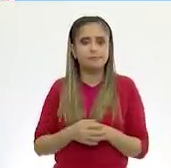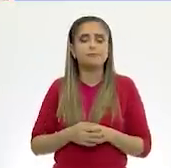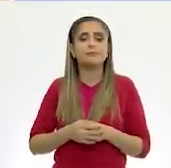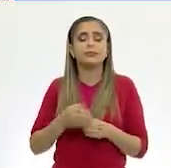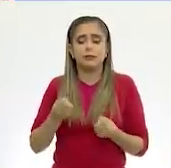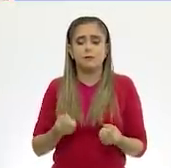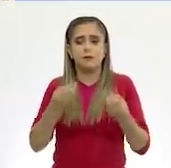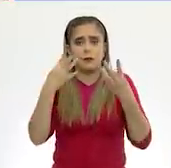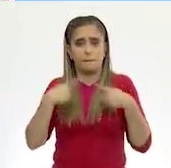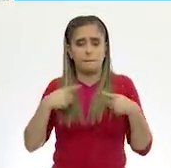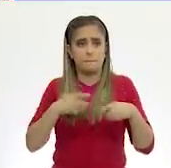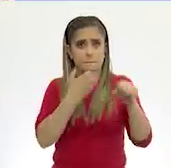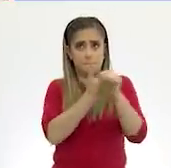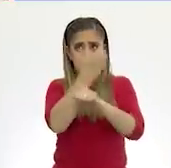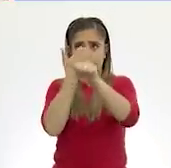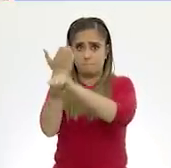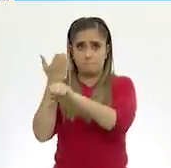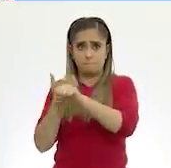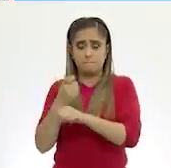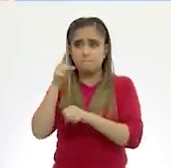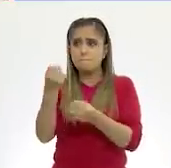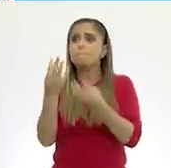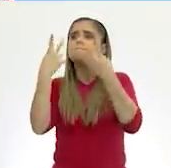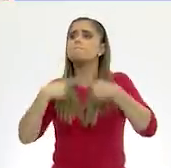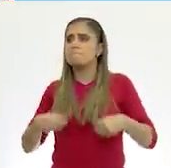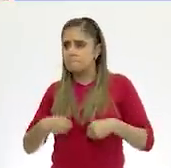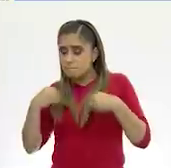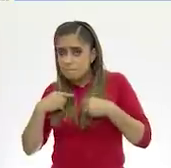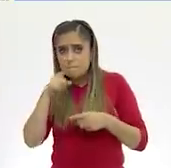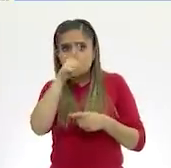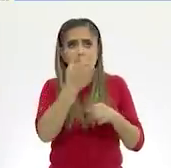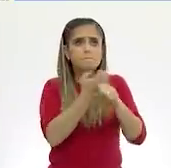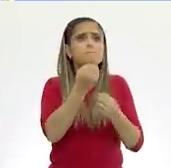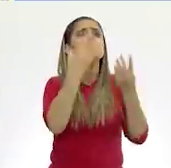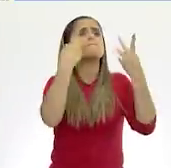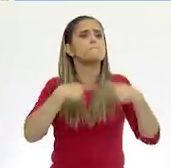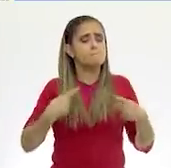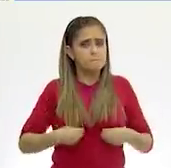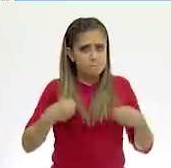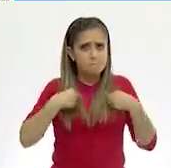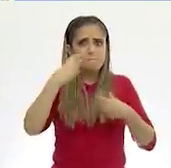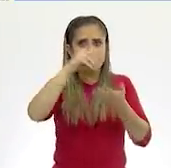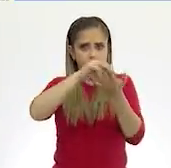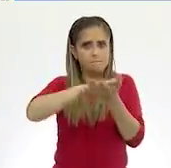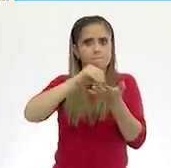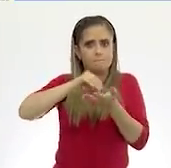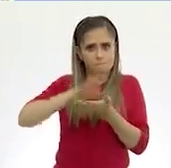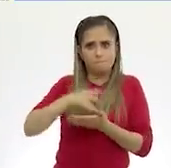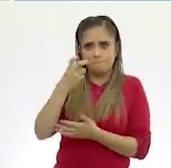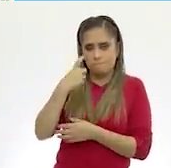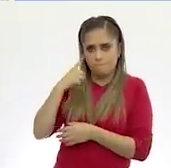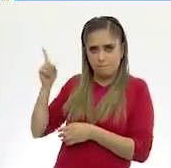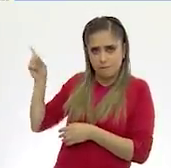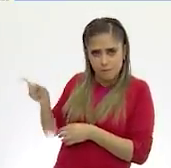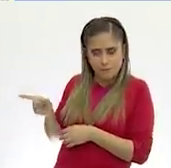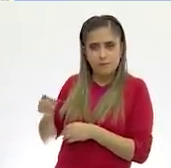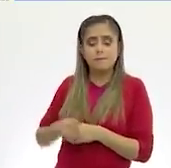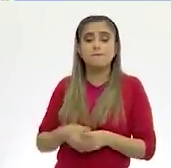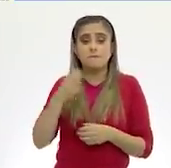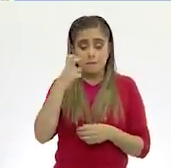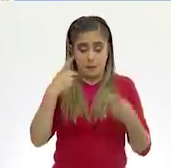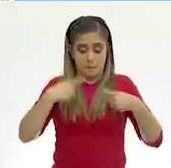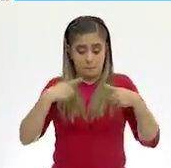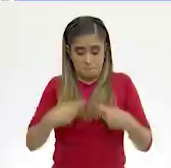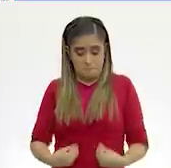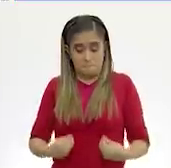totales en un espacio geográfico determinado. Entonces, en palabras más simples, es el número de habitantes